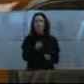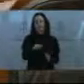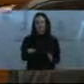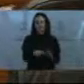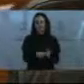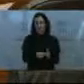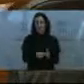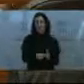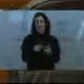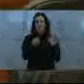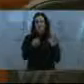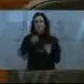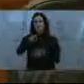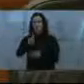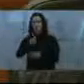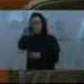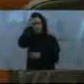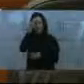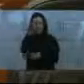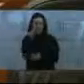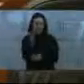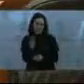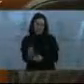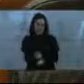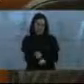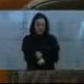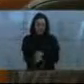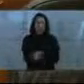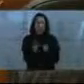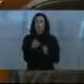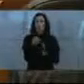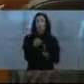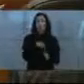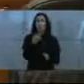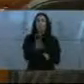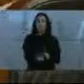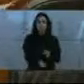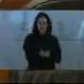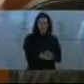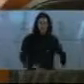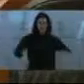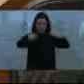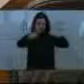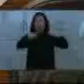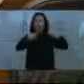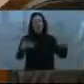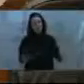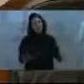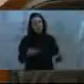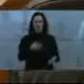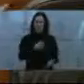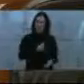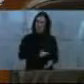susceptibles de crear un nido cada una de ellas. Por lo tanto, bueno, pues hay una actuación que tiene